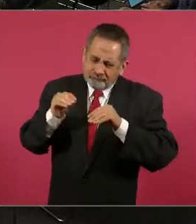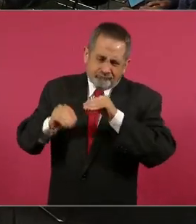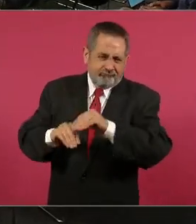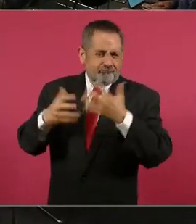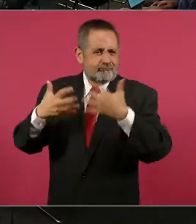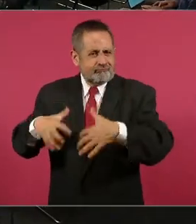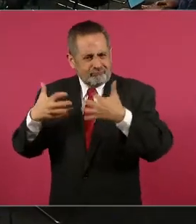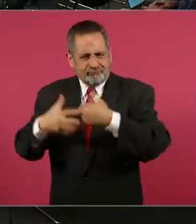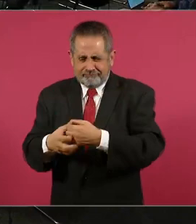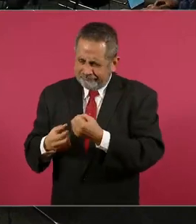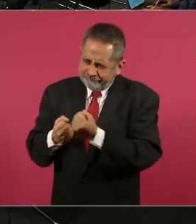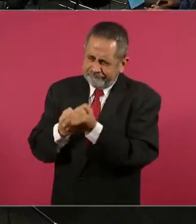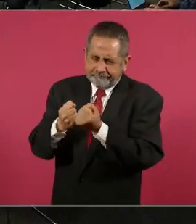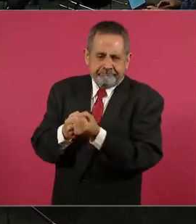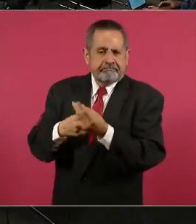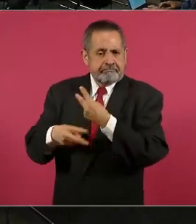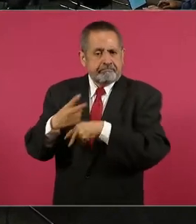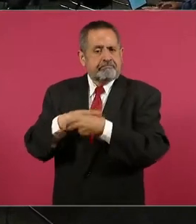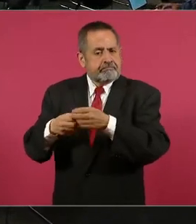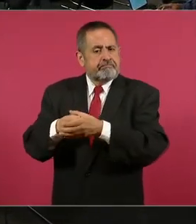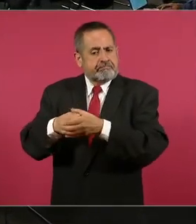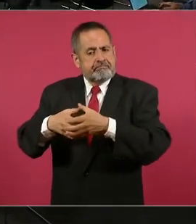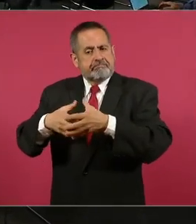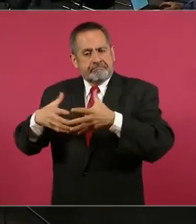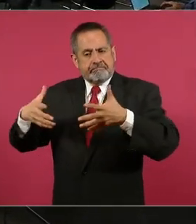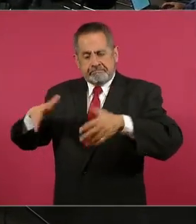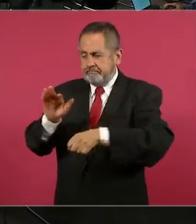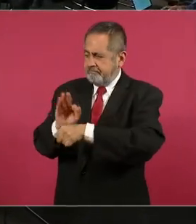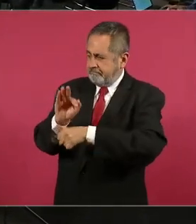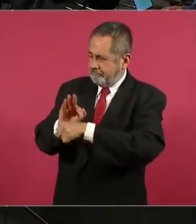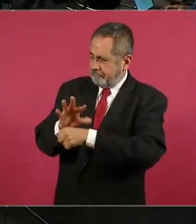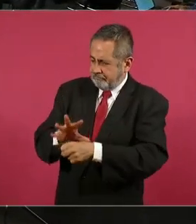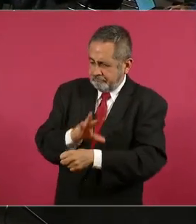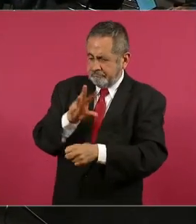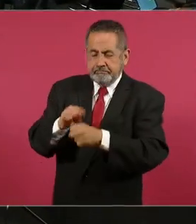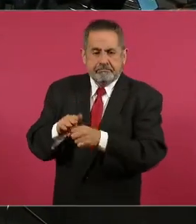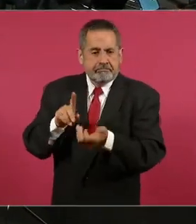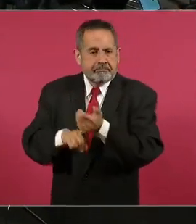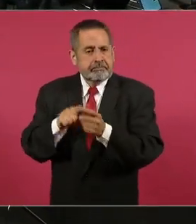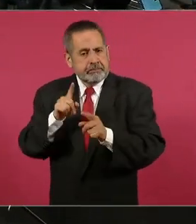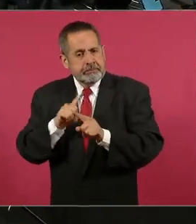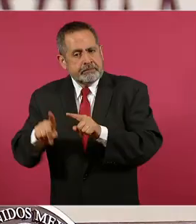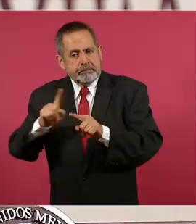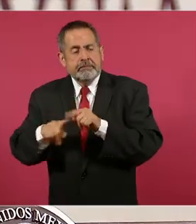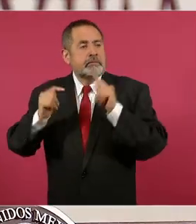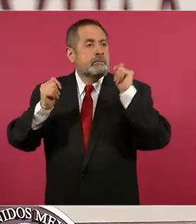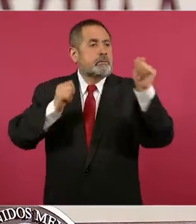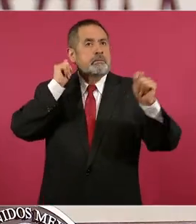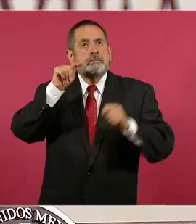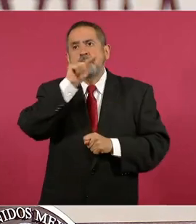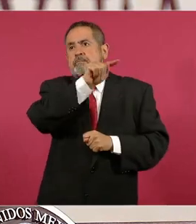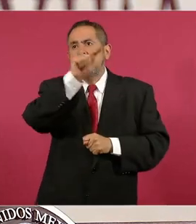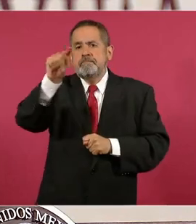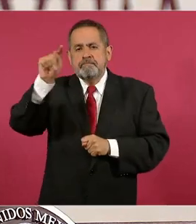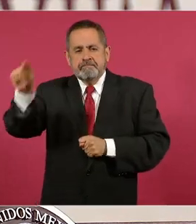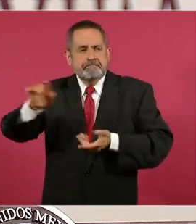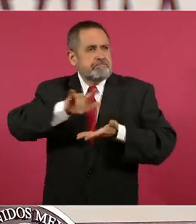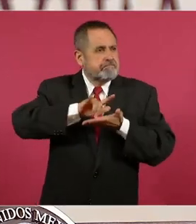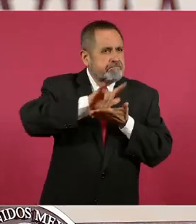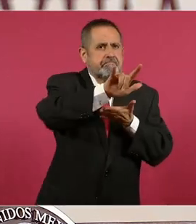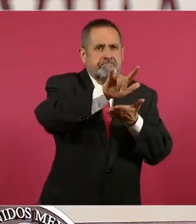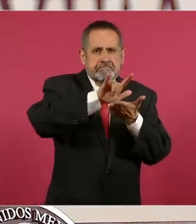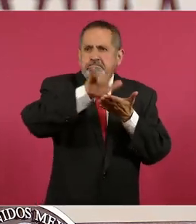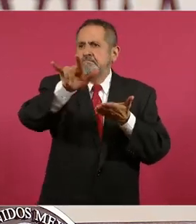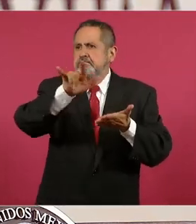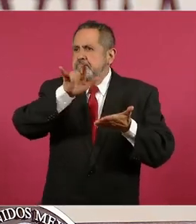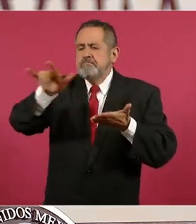empresa, que vaya creciendo, cubriendo pues los diferentes puntos turísticos importantes de nuestro país,